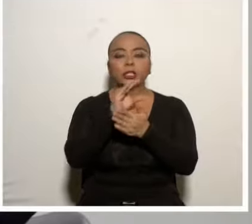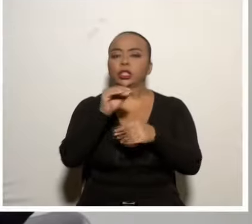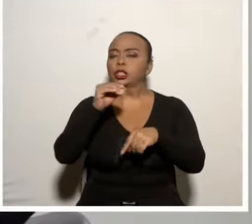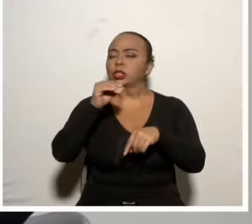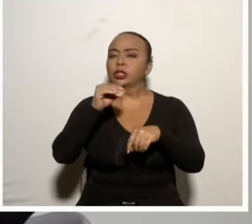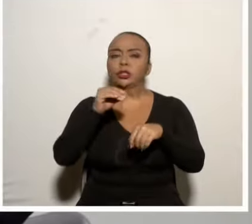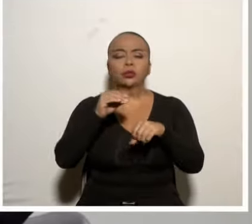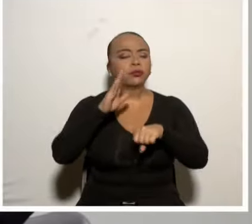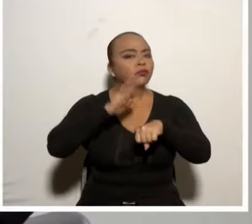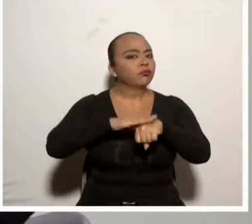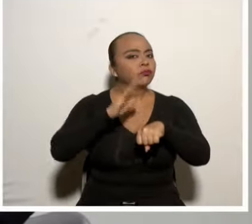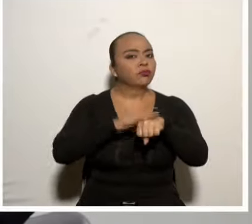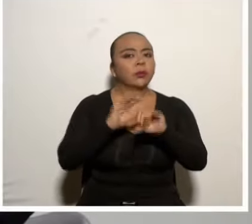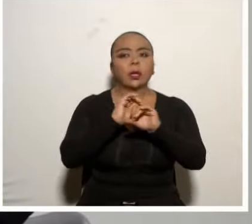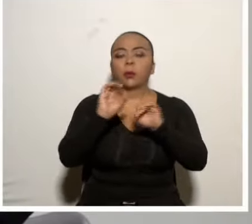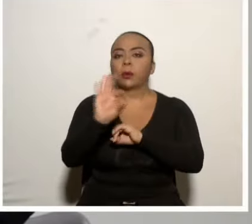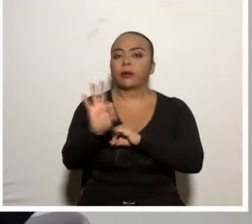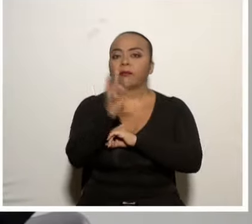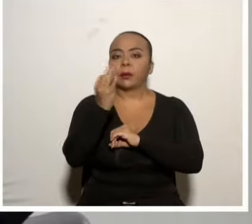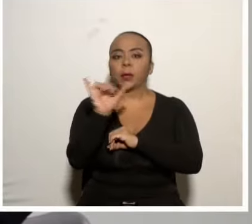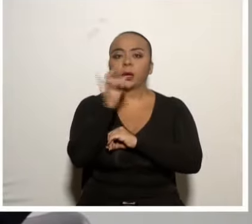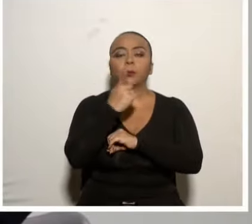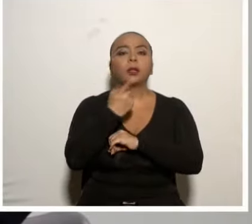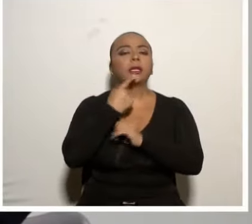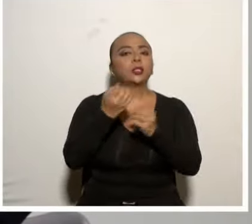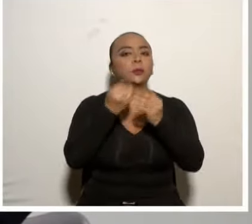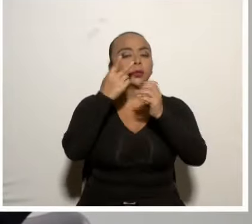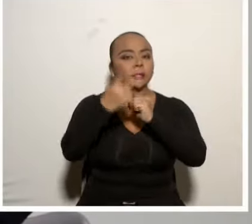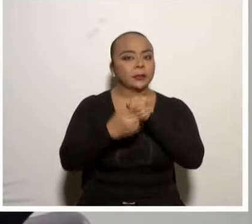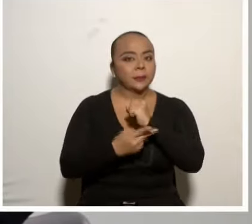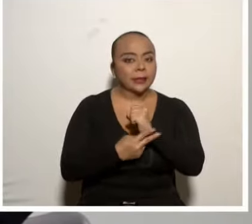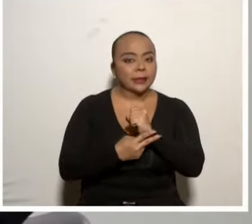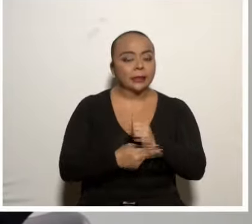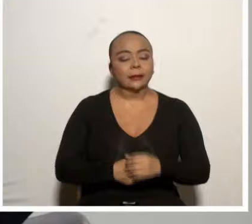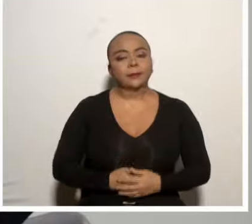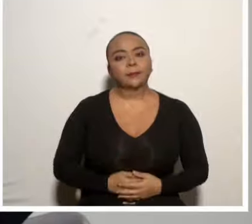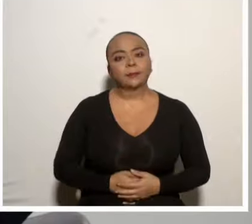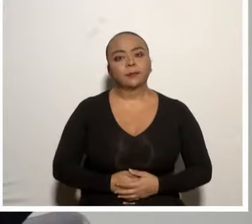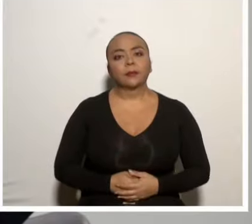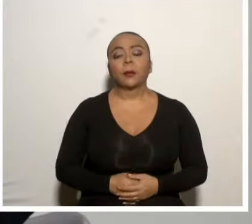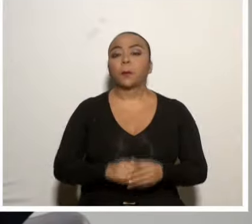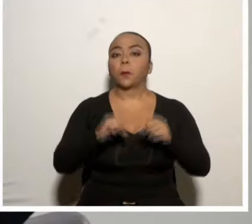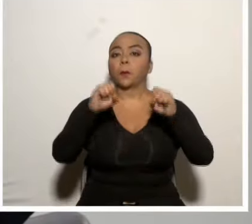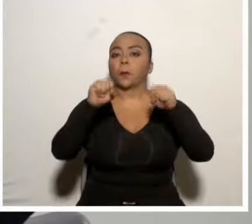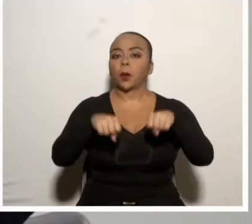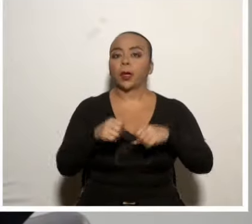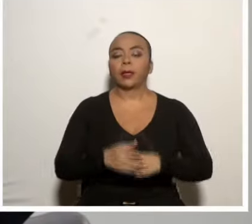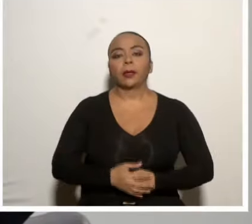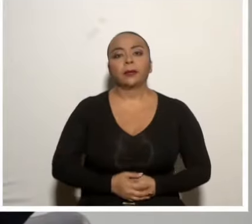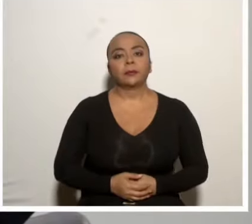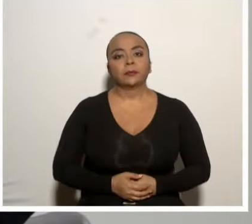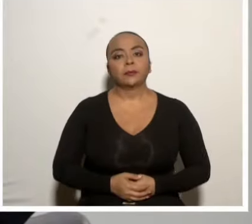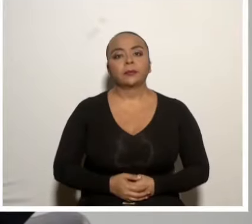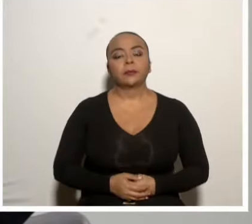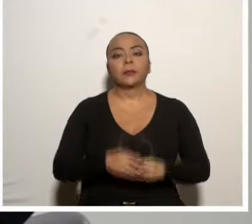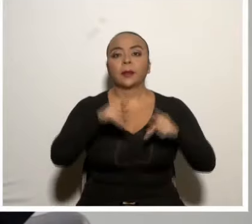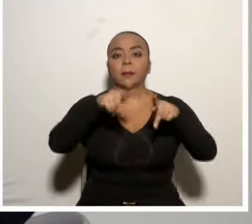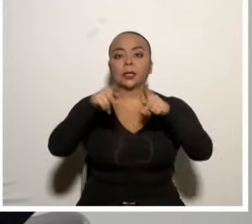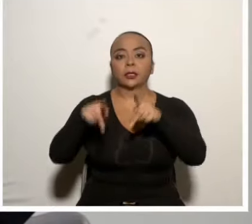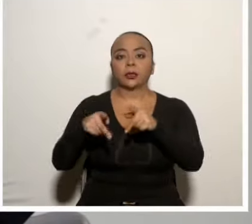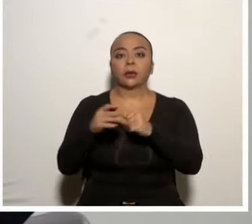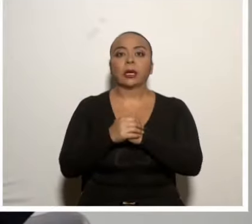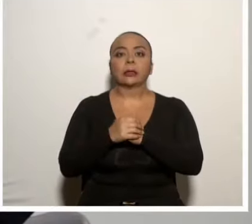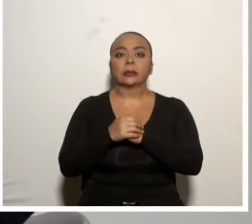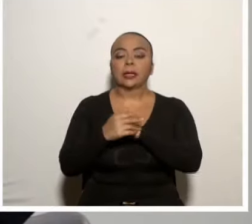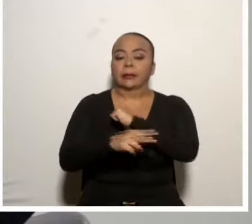de ninguna manera, como ya lo he reiterado tantas veces, el que pueda ser la persona que comete